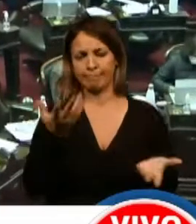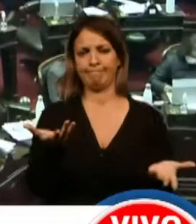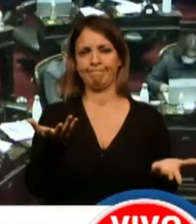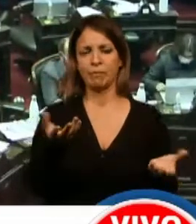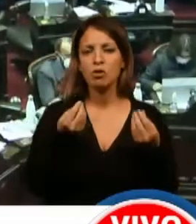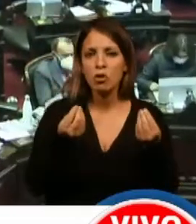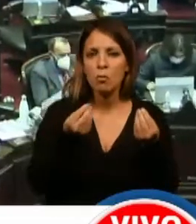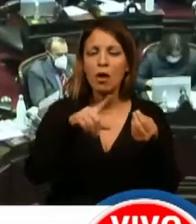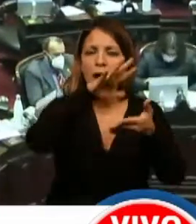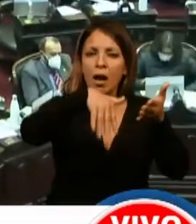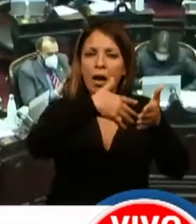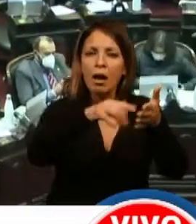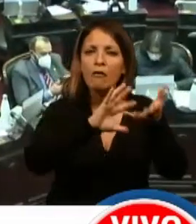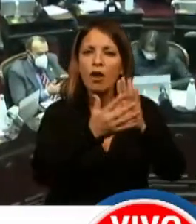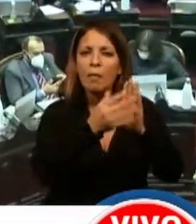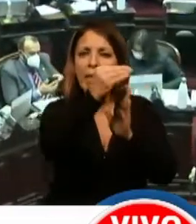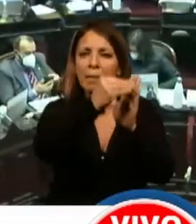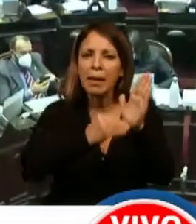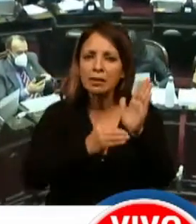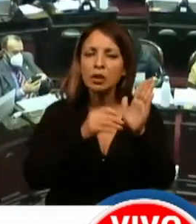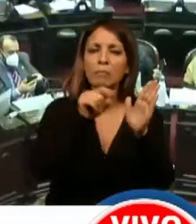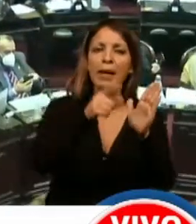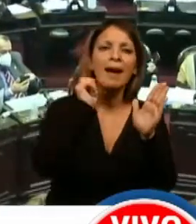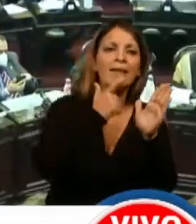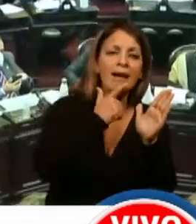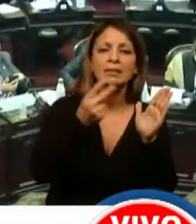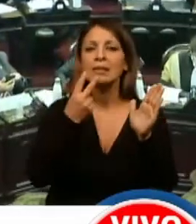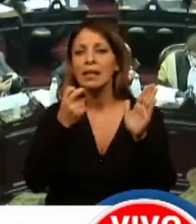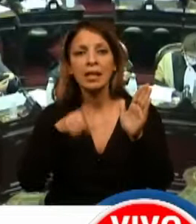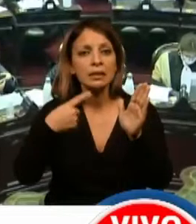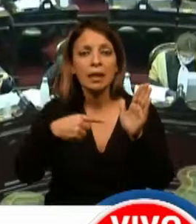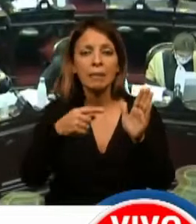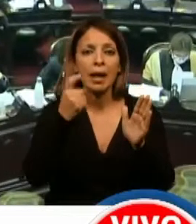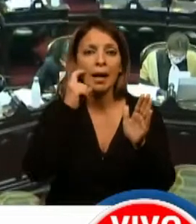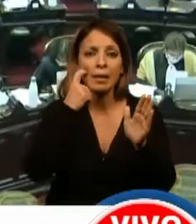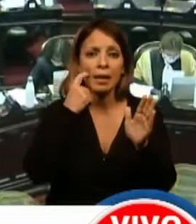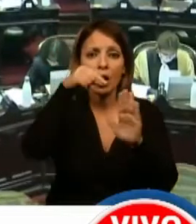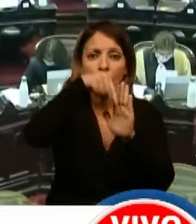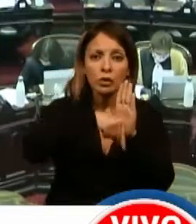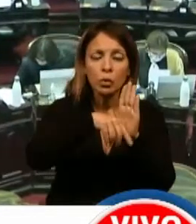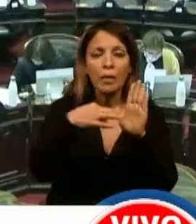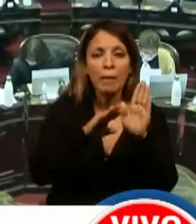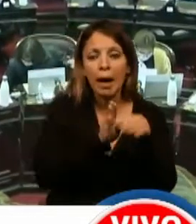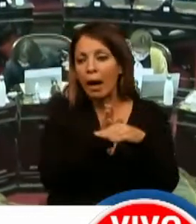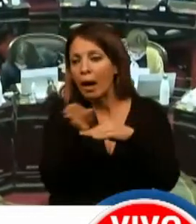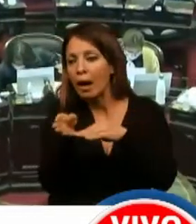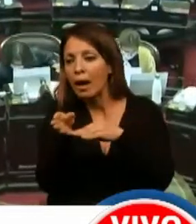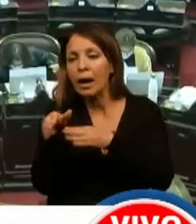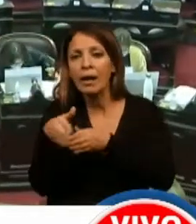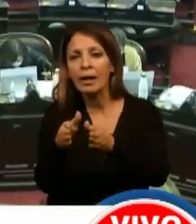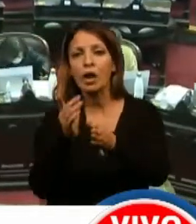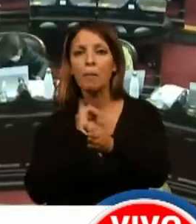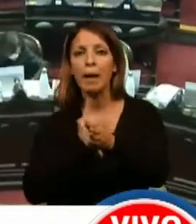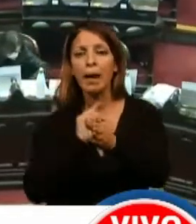este esquema tarifario que tenemos en el país para el gas y para la energía, los entrerrianos del sur van a tener que pasar el río Paraná y ir